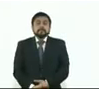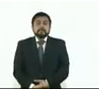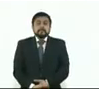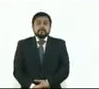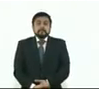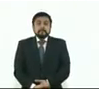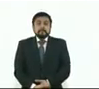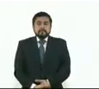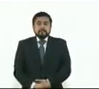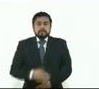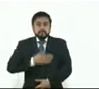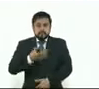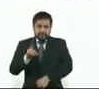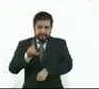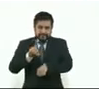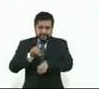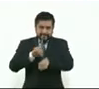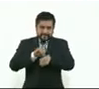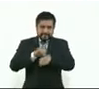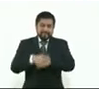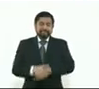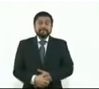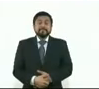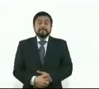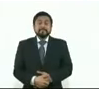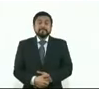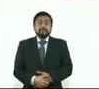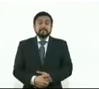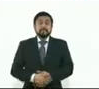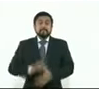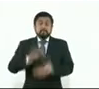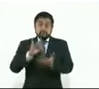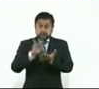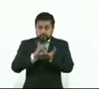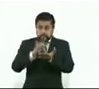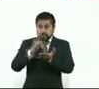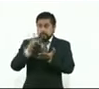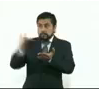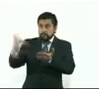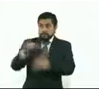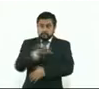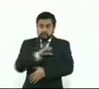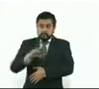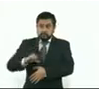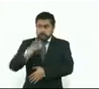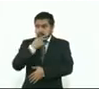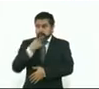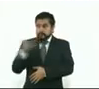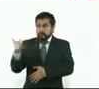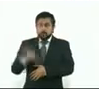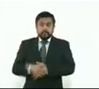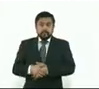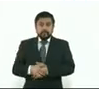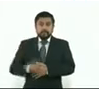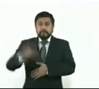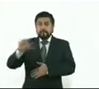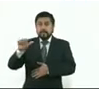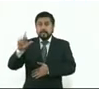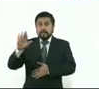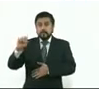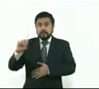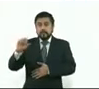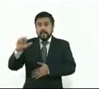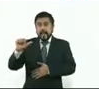Muy buenos días. Muchas gracias al alcalde José Carlos Acosta, con